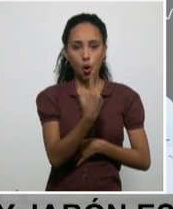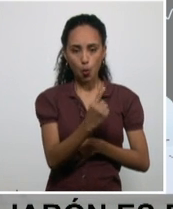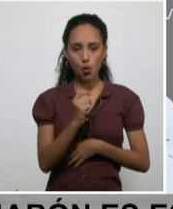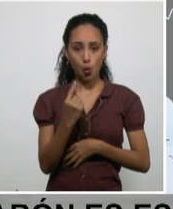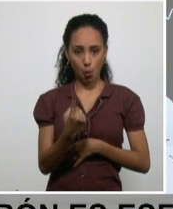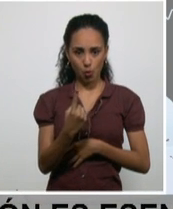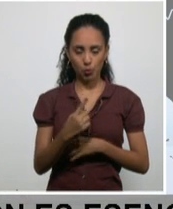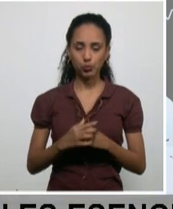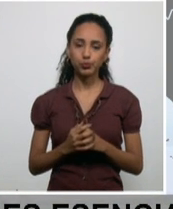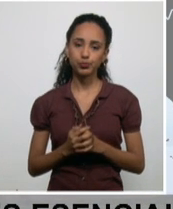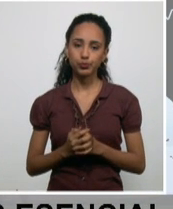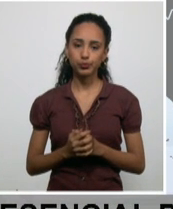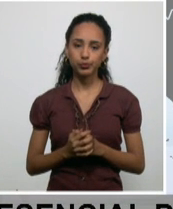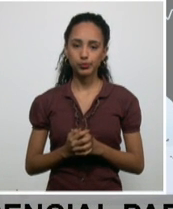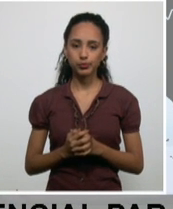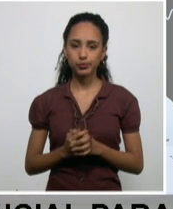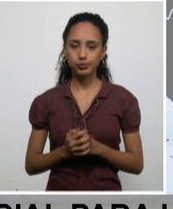cada uno de estos municipios.